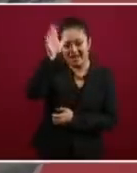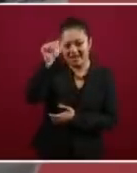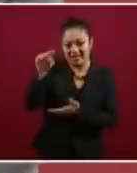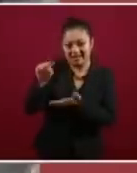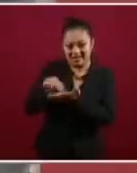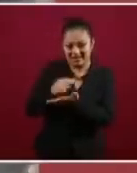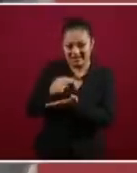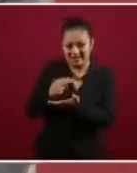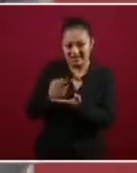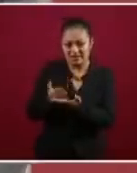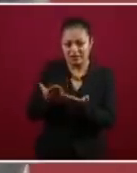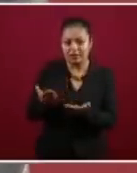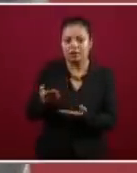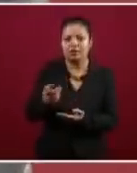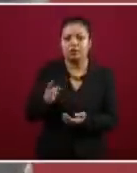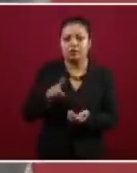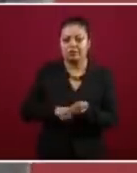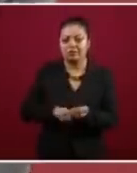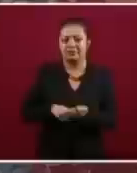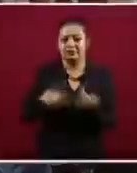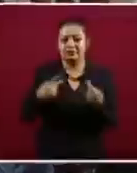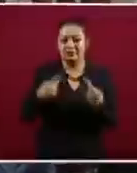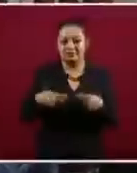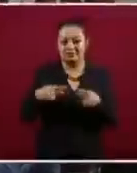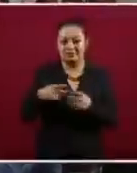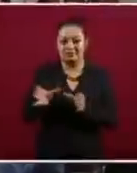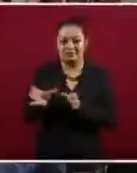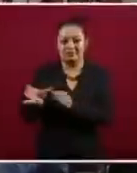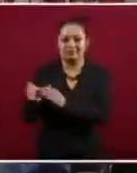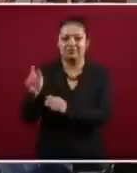los demócratas